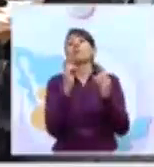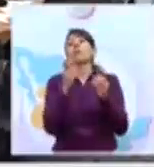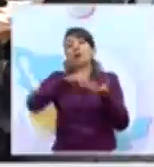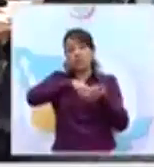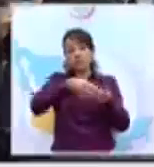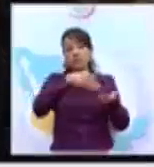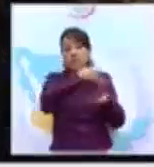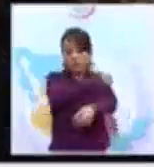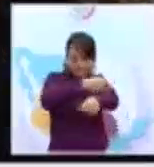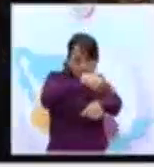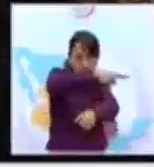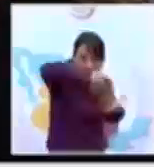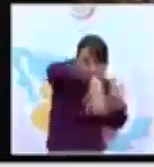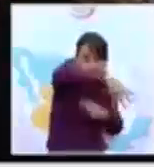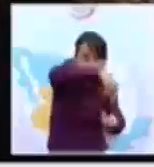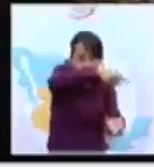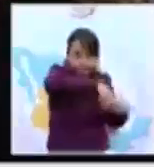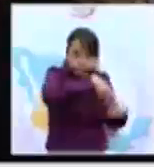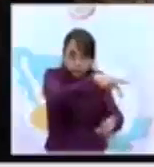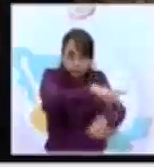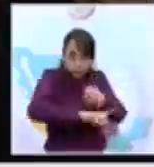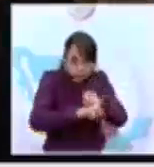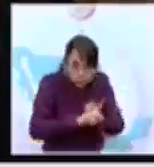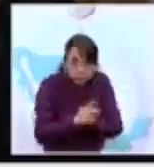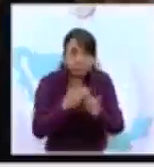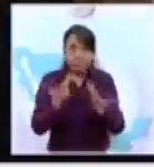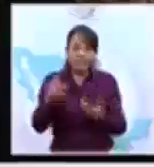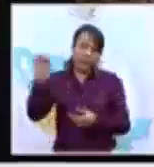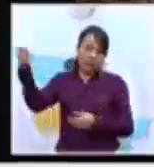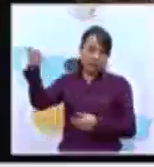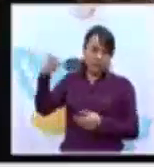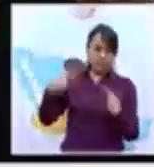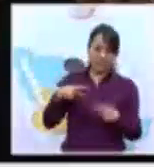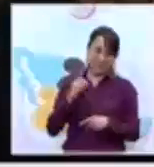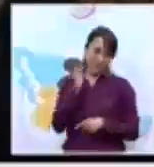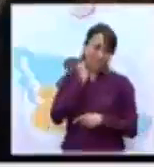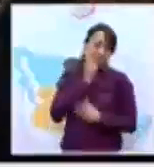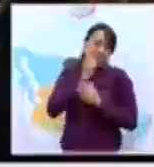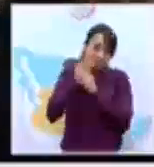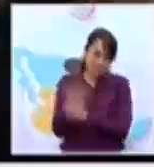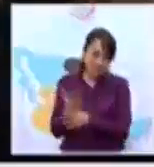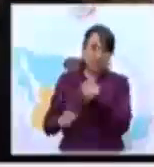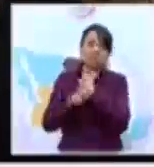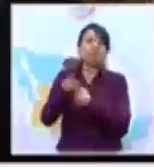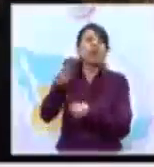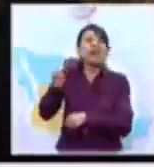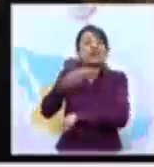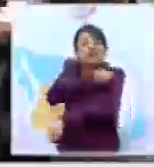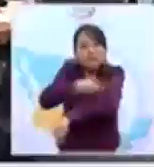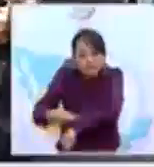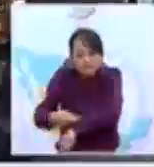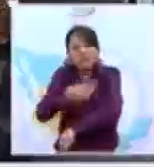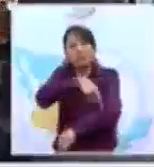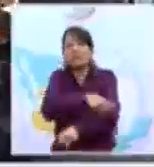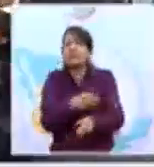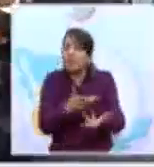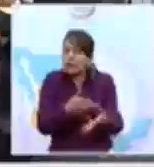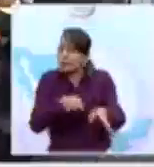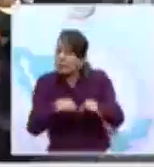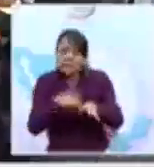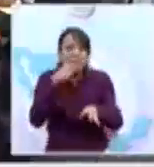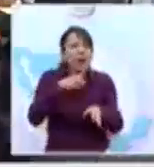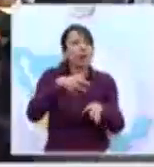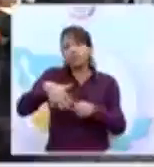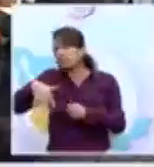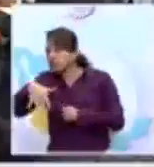senador, la familia tiene mucho que ver en este asunto, cómo los integrantes de esa familia hacen para proveerse de los recursos necesarios para